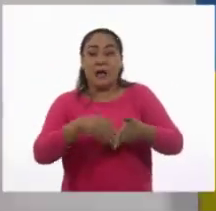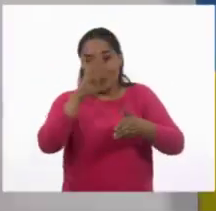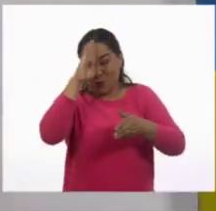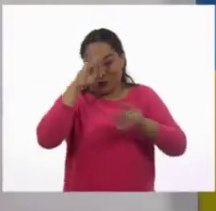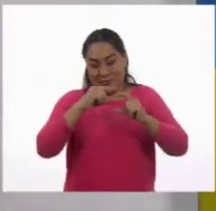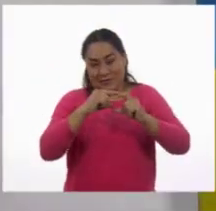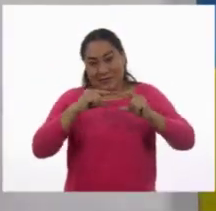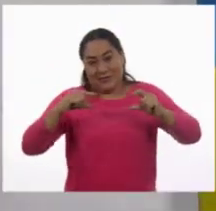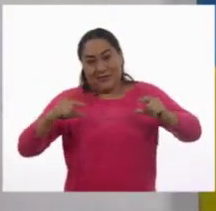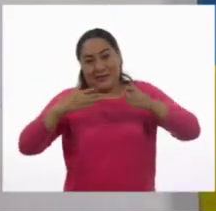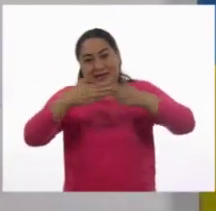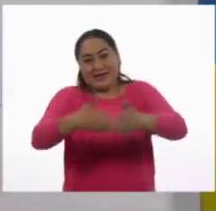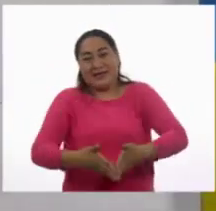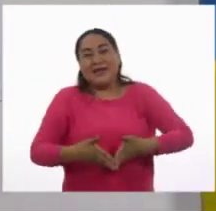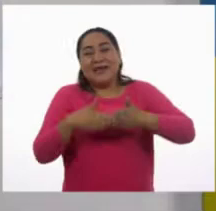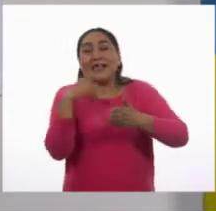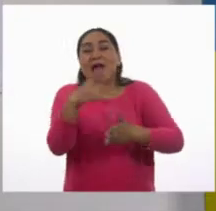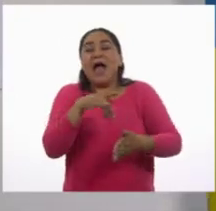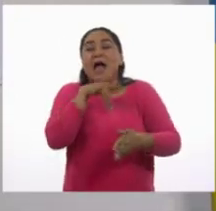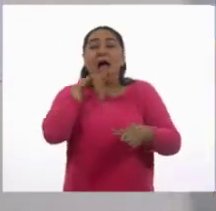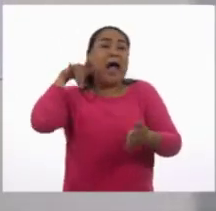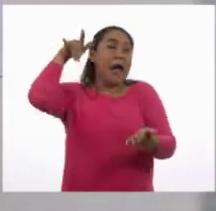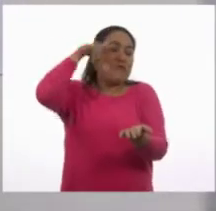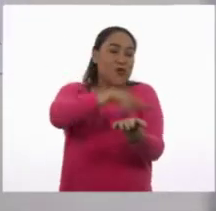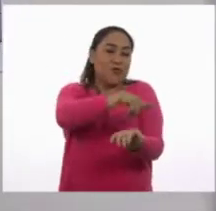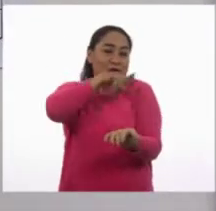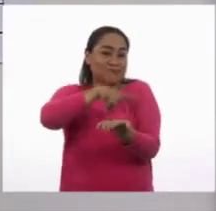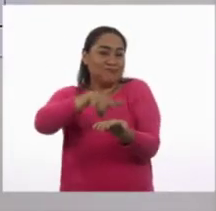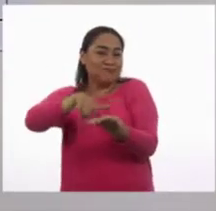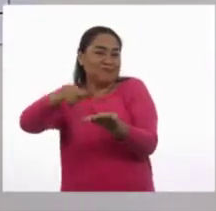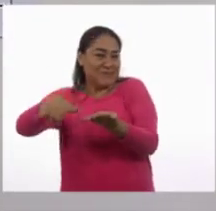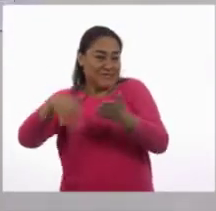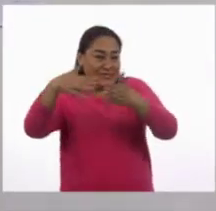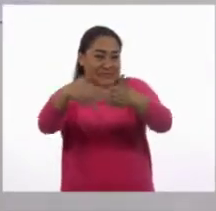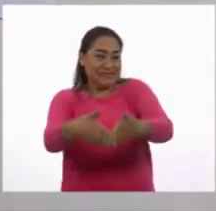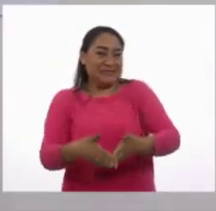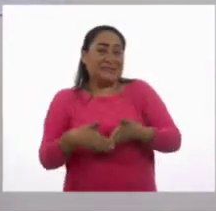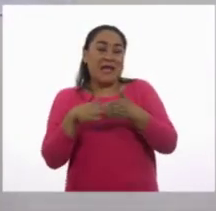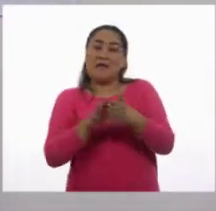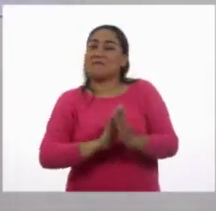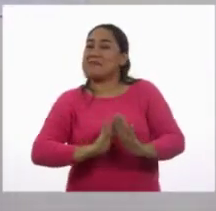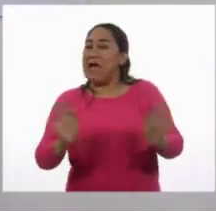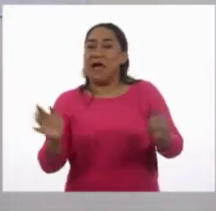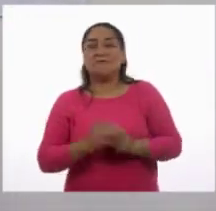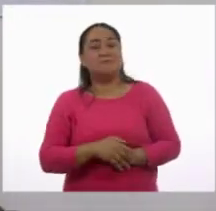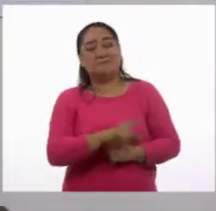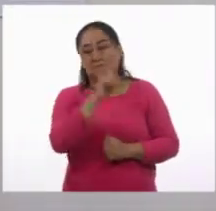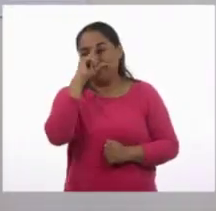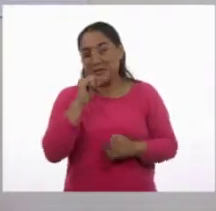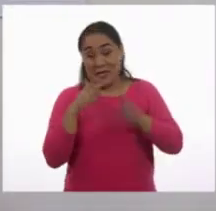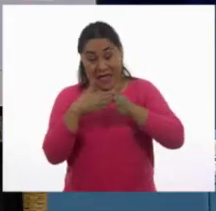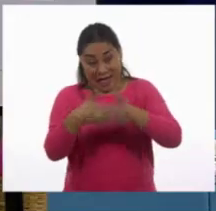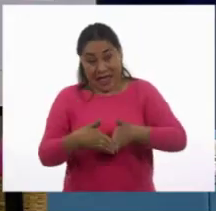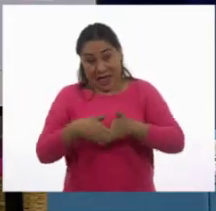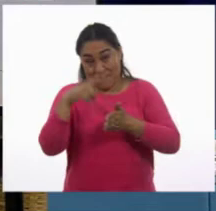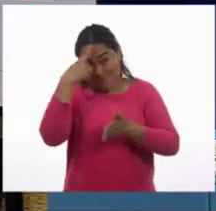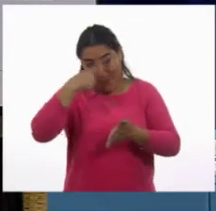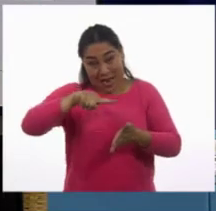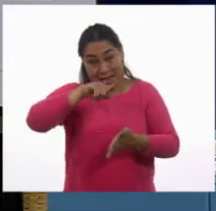el que se llamaba portaaviones. Jijiji, la dejé sin su portaaviones.